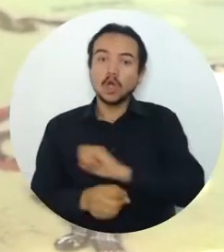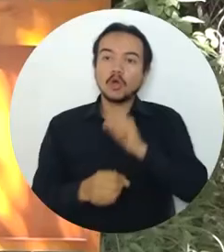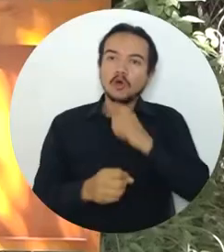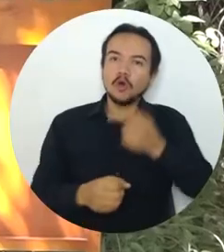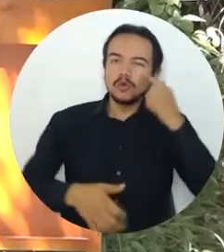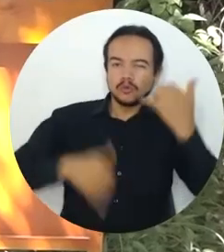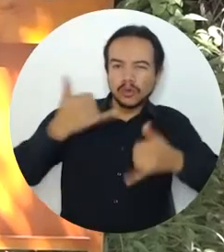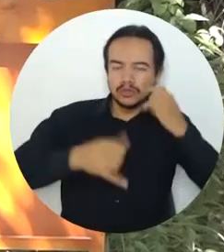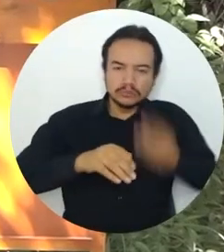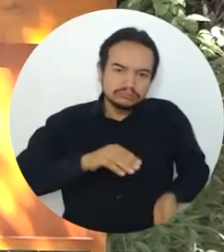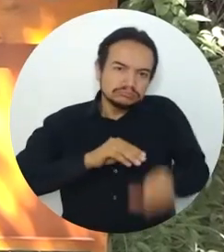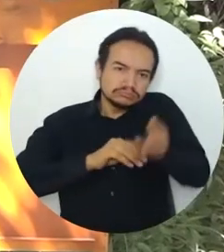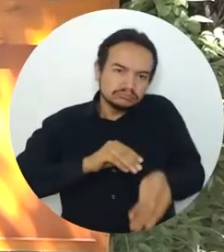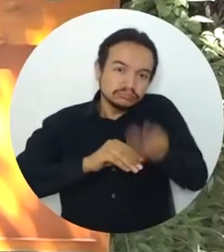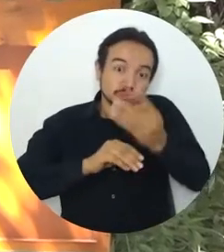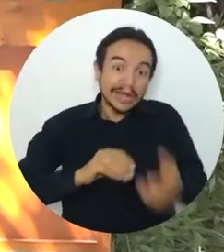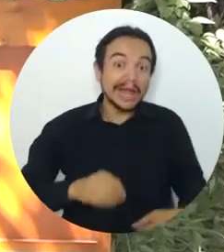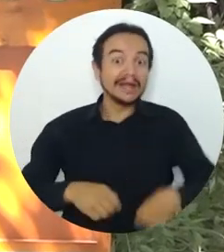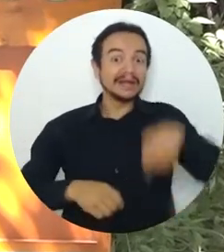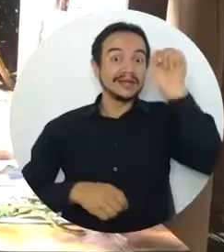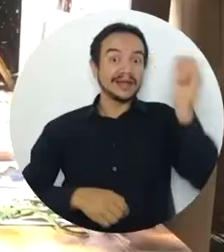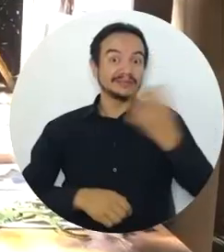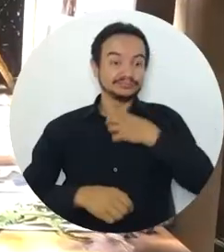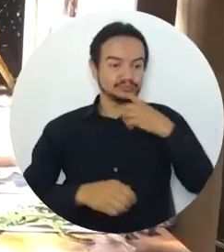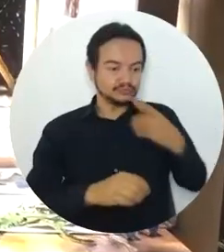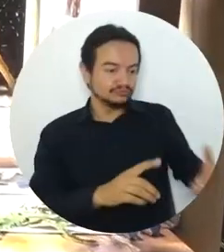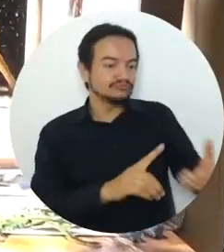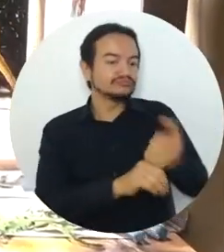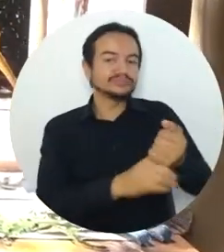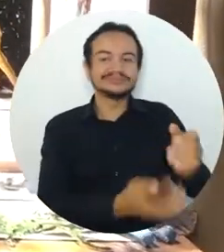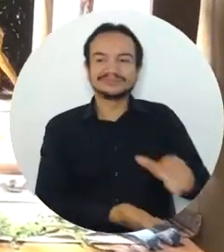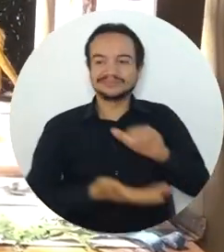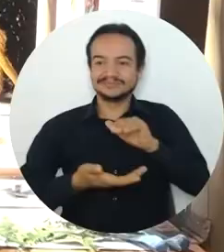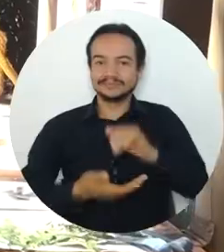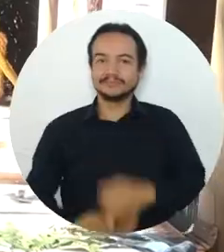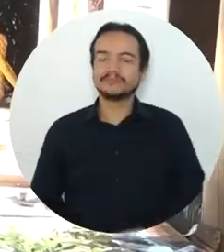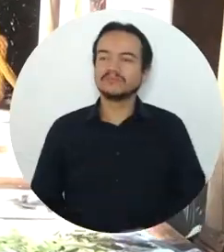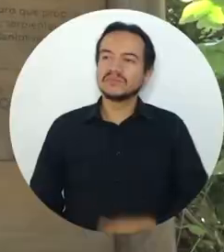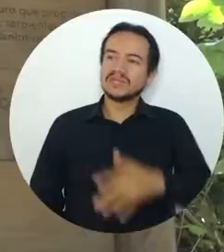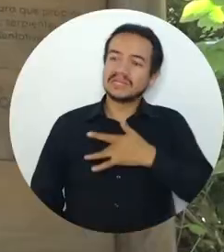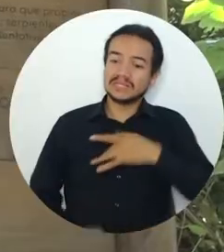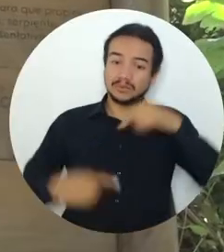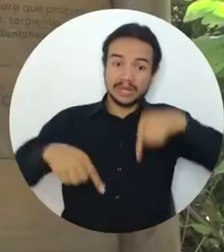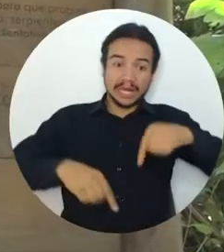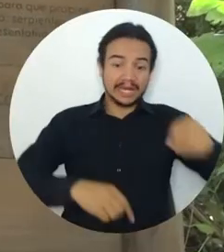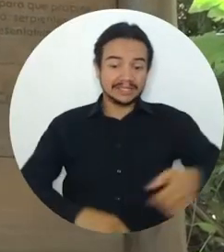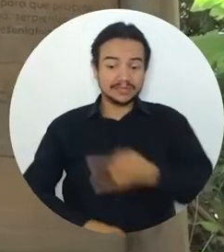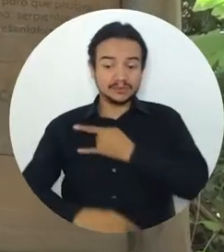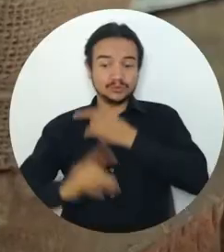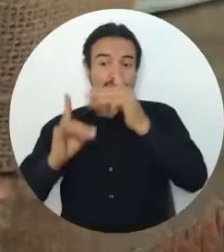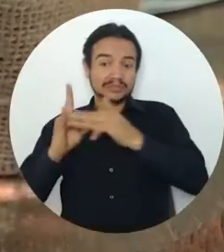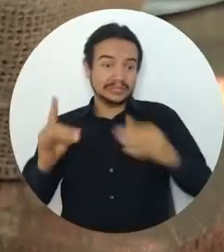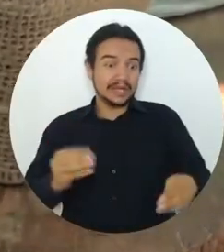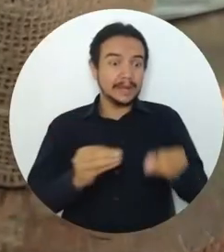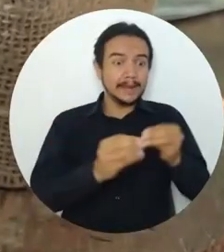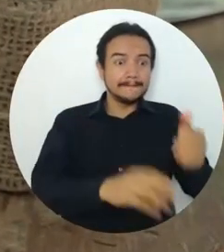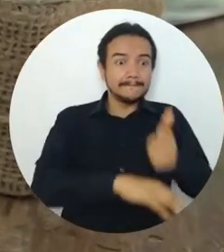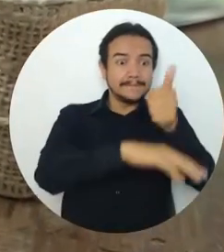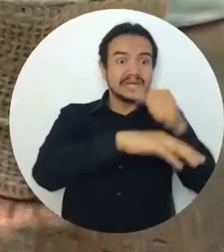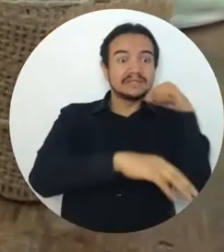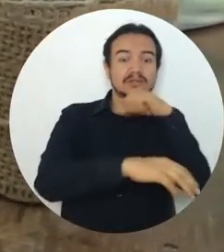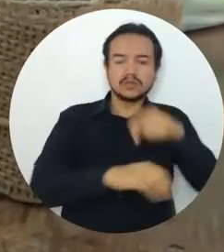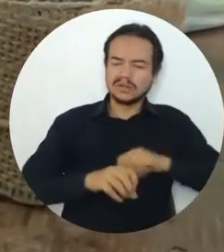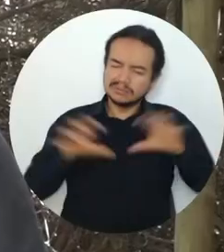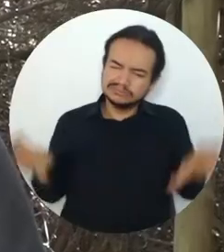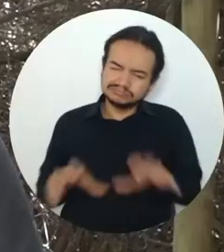o jugar ahí en el tejo y poder ganarlas. Pues la actividad me parece súper excelente lo que está haciendo el rector de la universidad por ese asilo. La